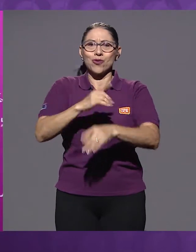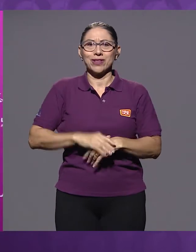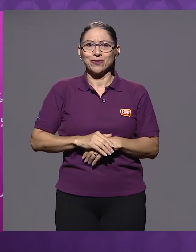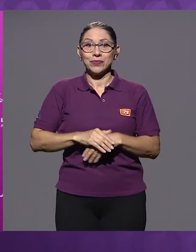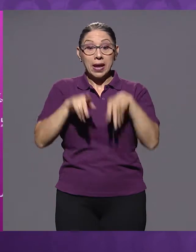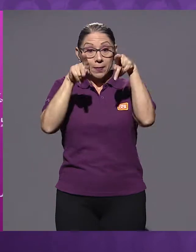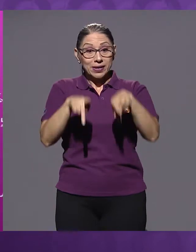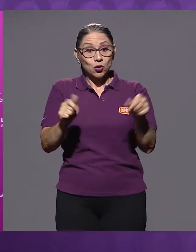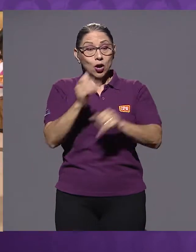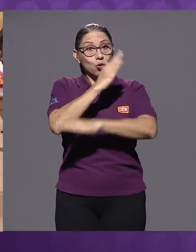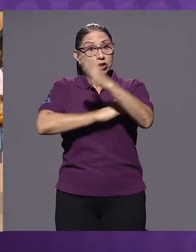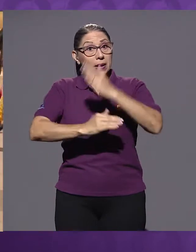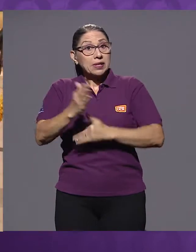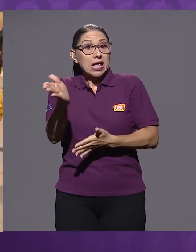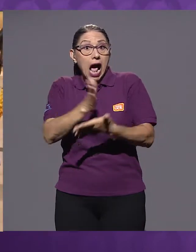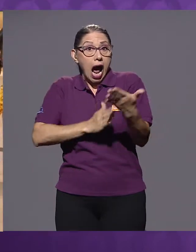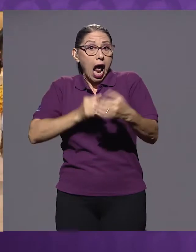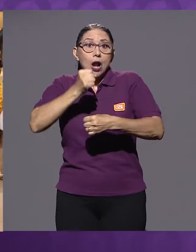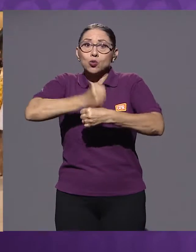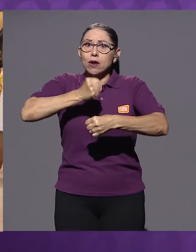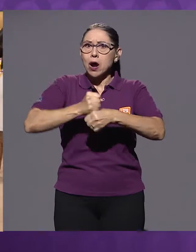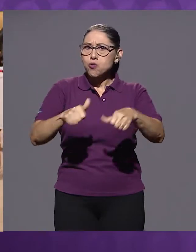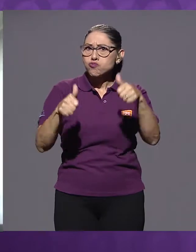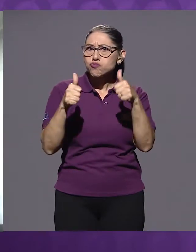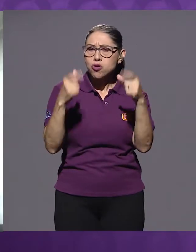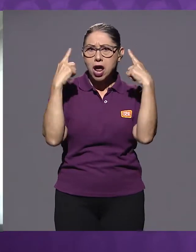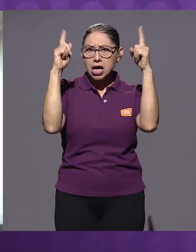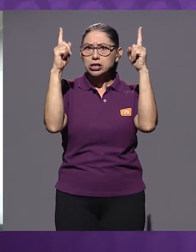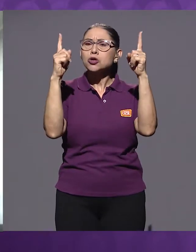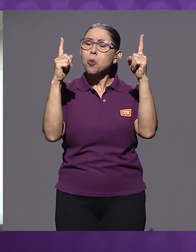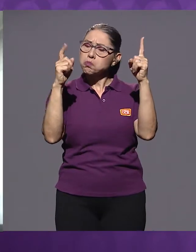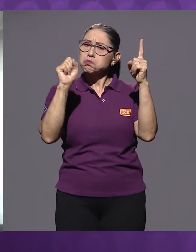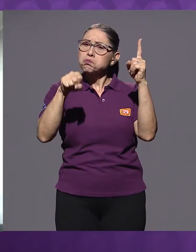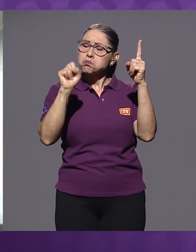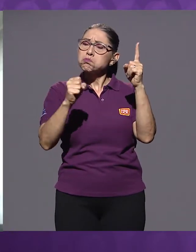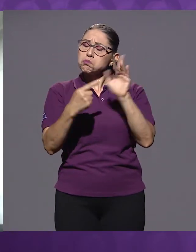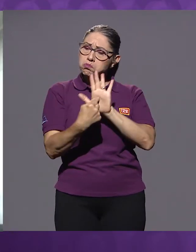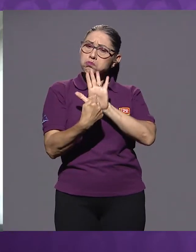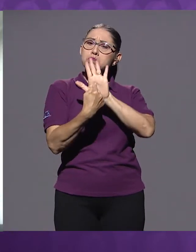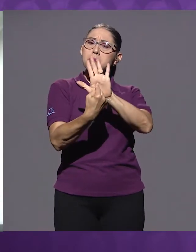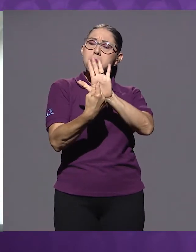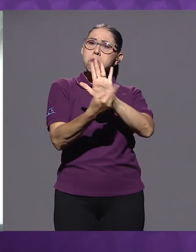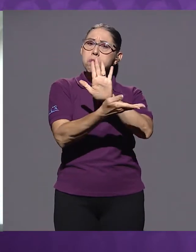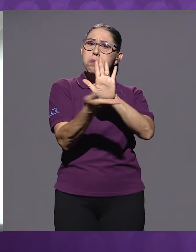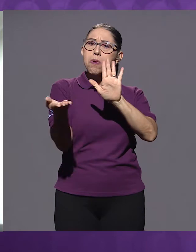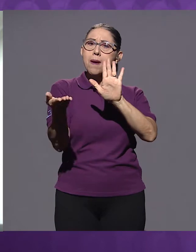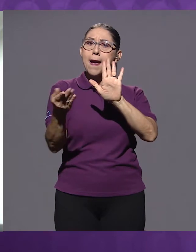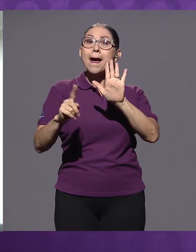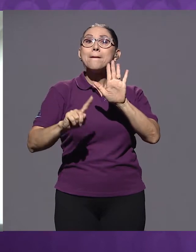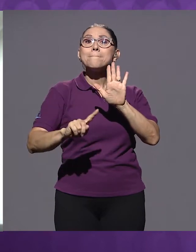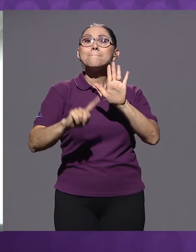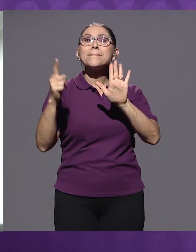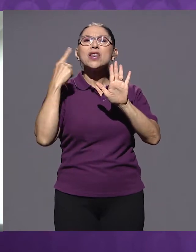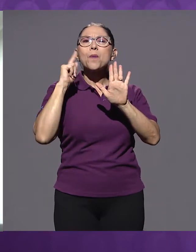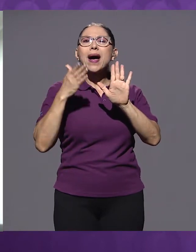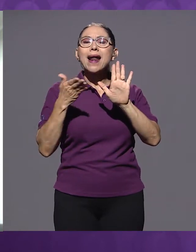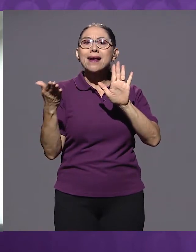mostrar a las personas con discapacidad que han tenido algún éxito en algo, pero